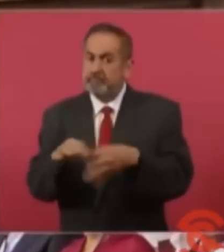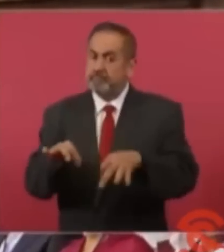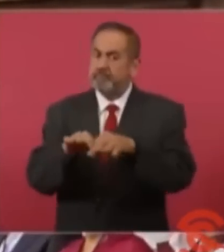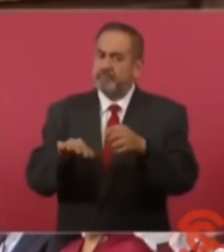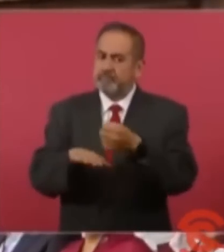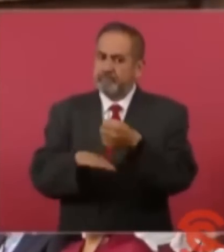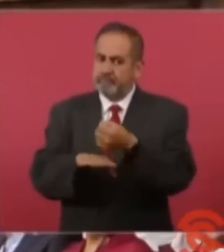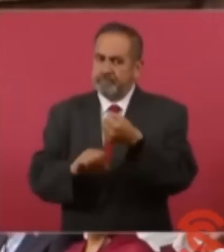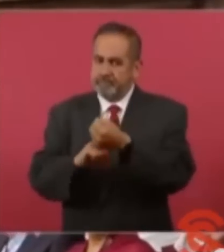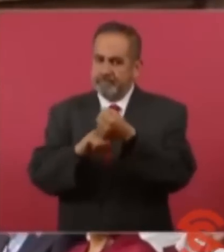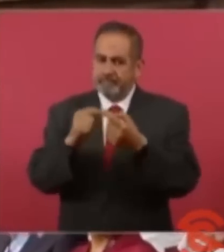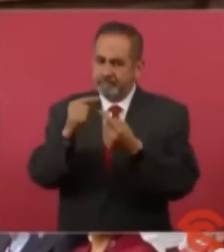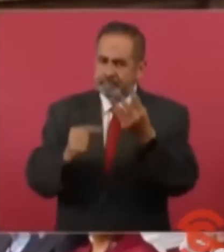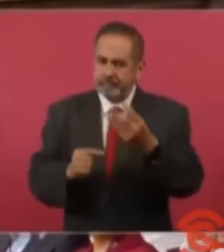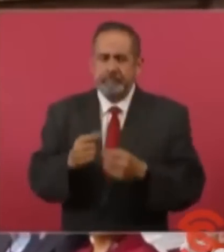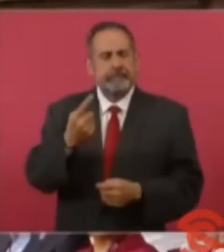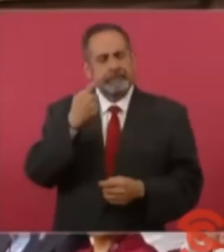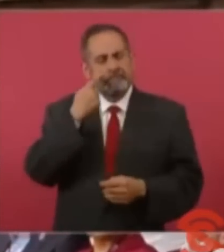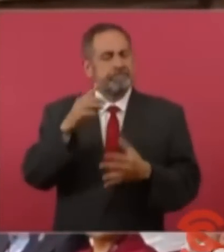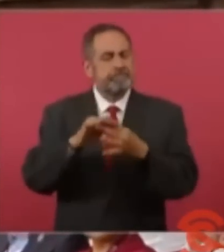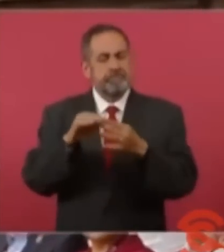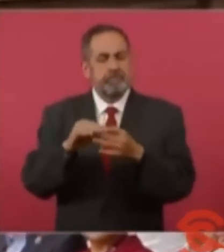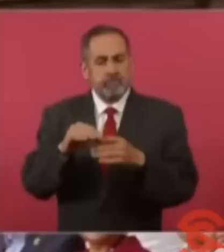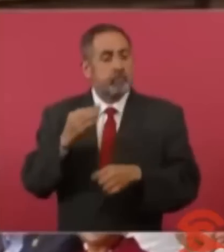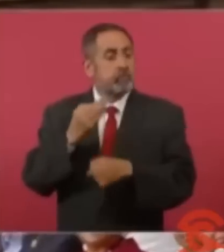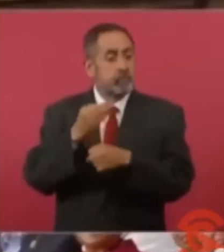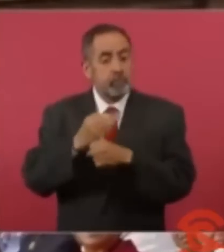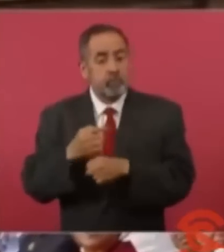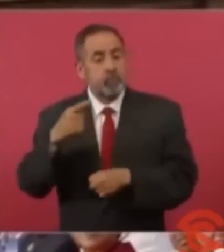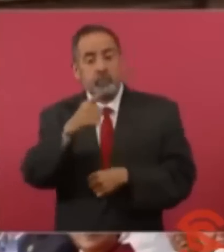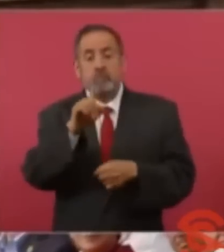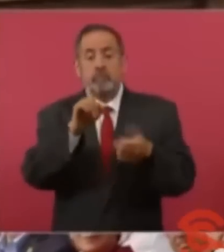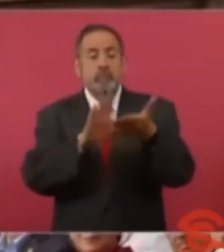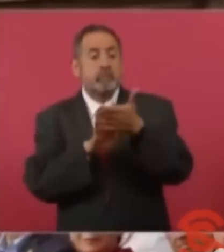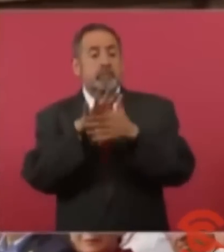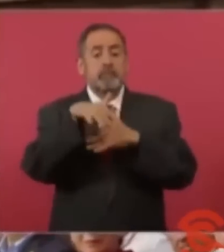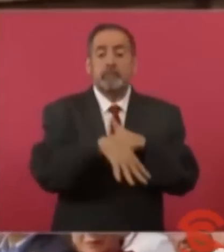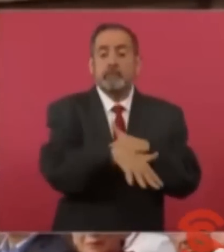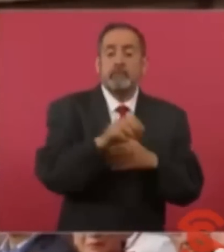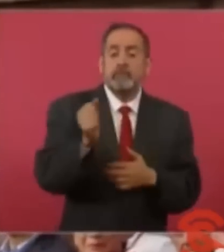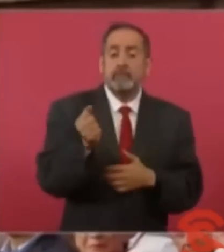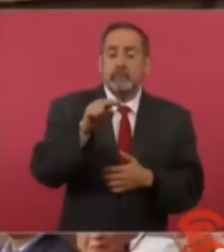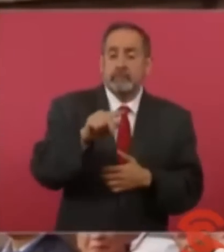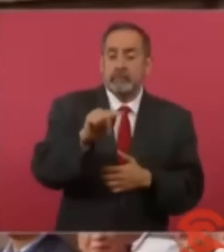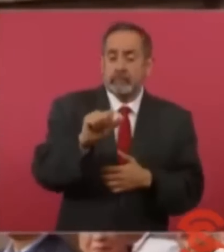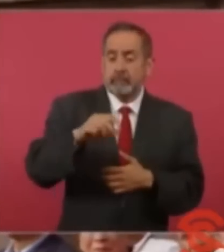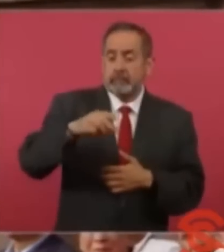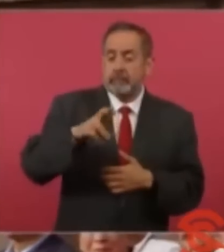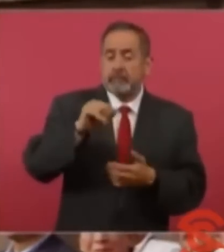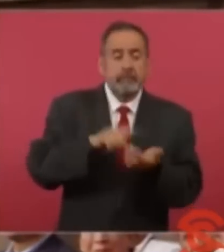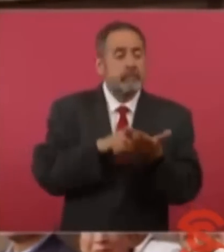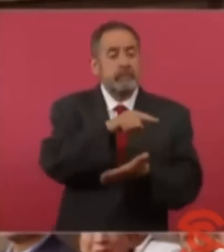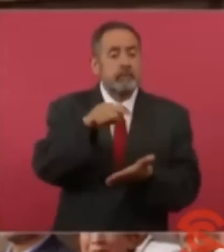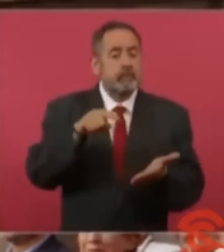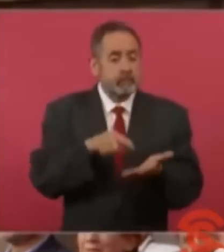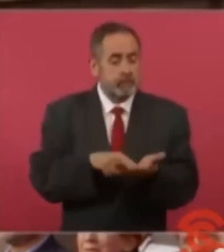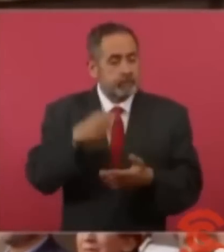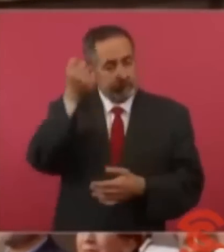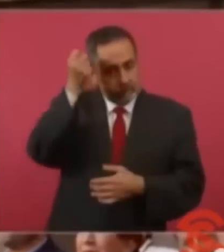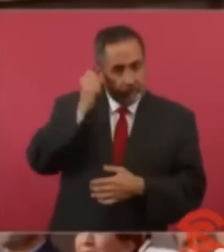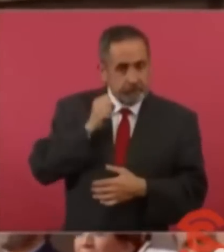este objetivo estamos construyendo la presa de Santa María en el municipio del Rosario,